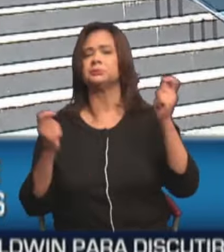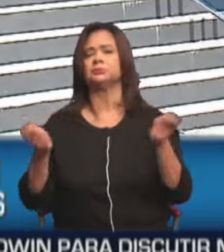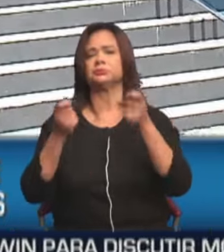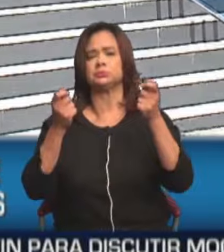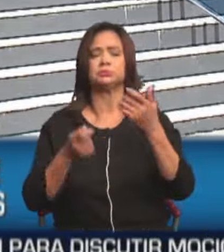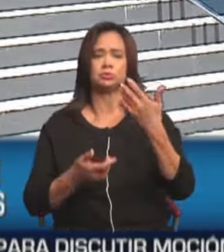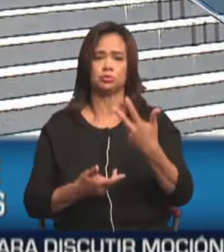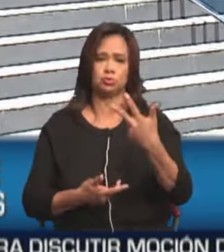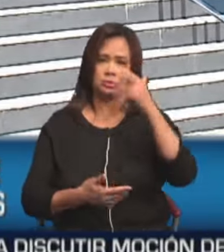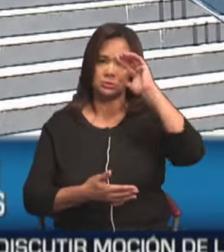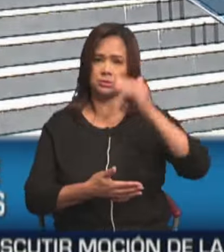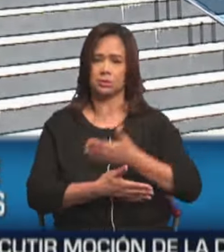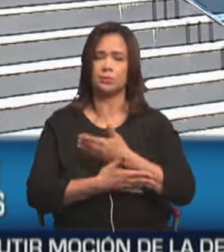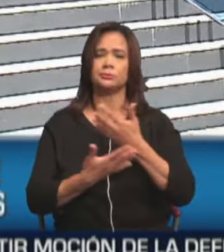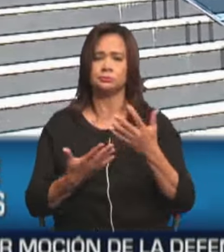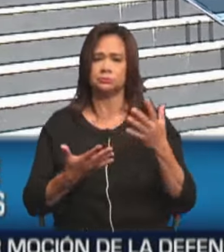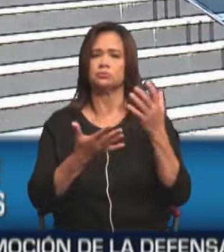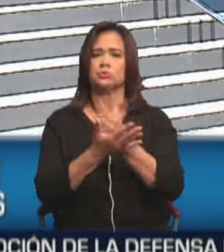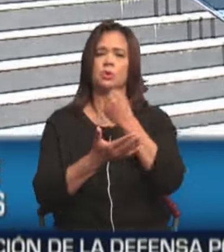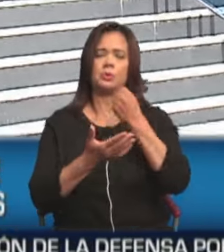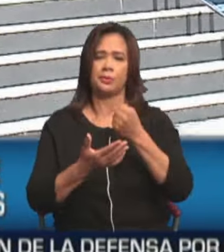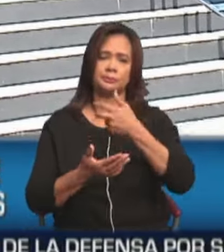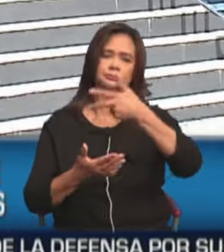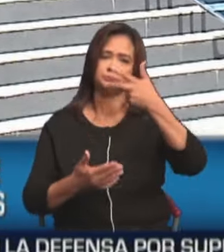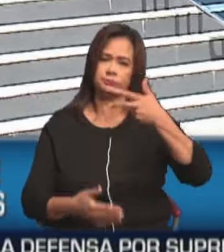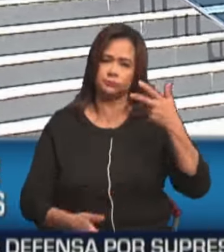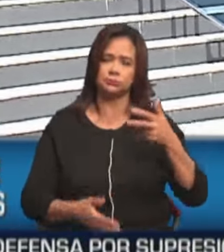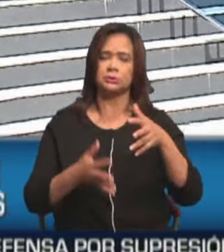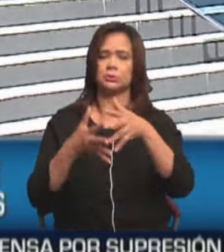tres hijos habían obtenido la residencia estadounidense